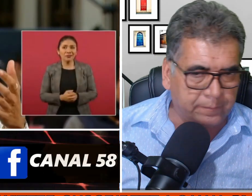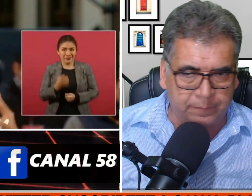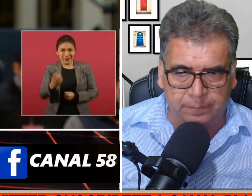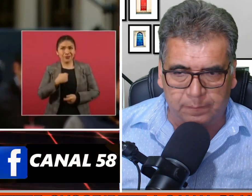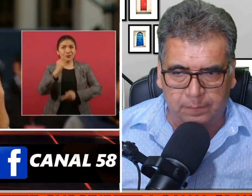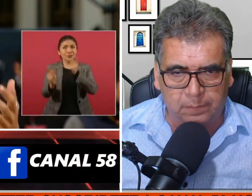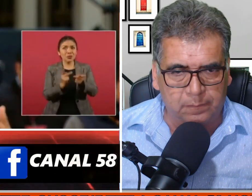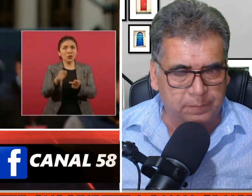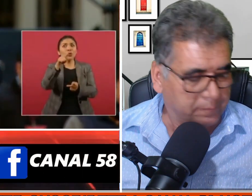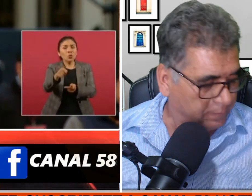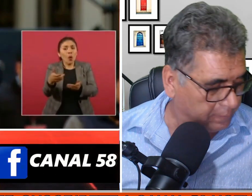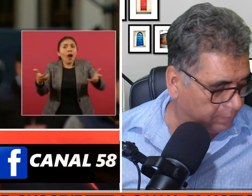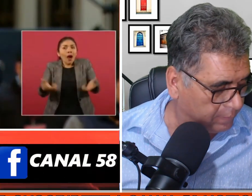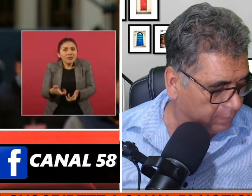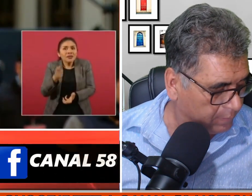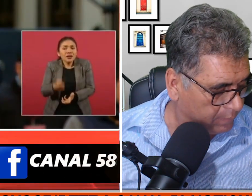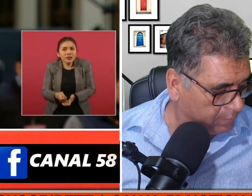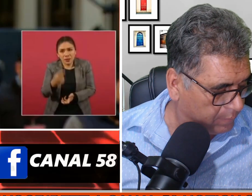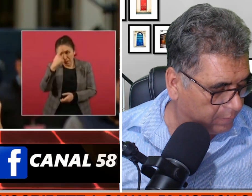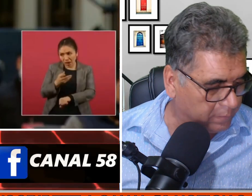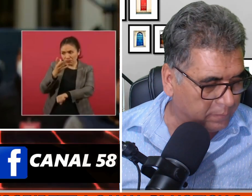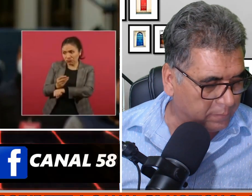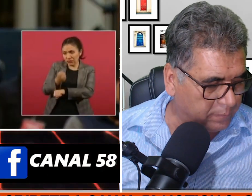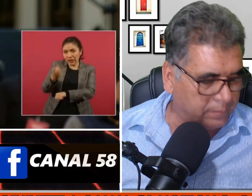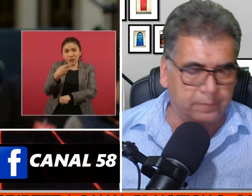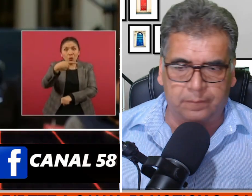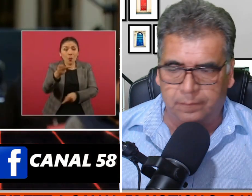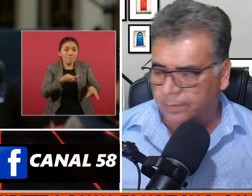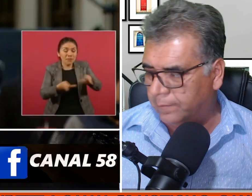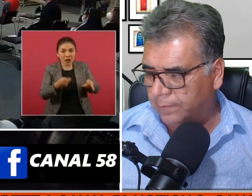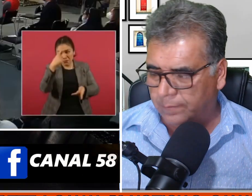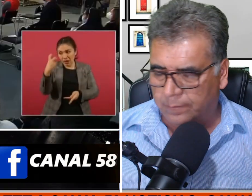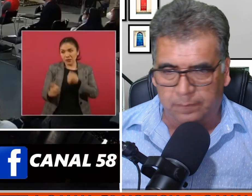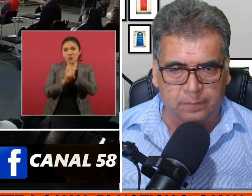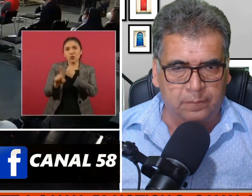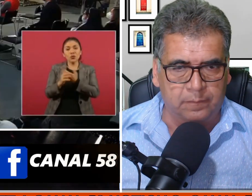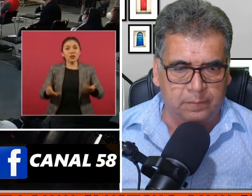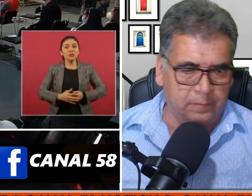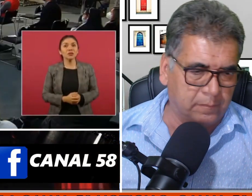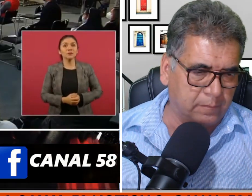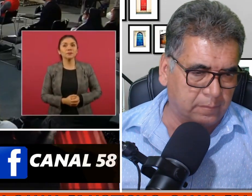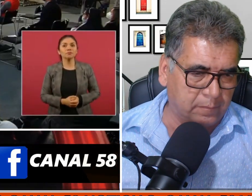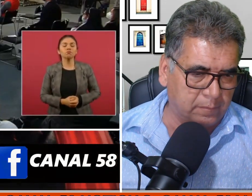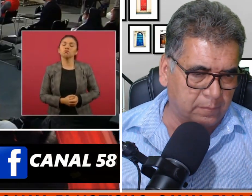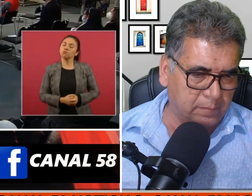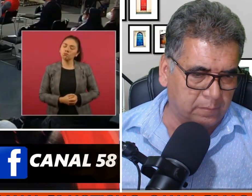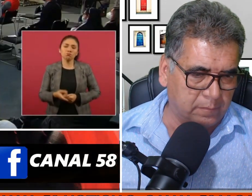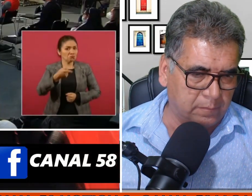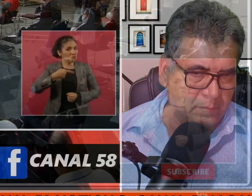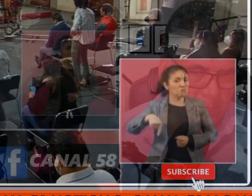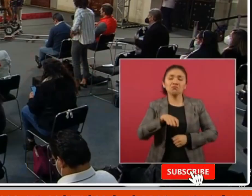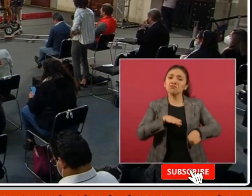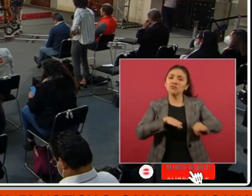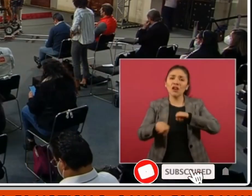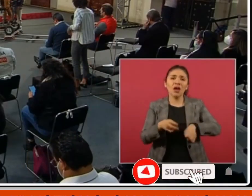Entonces, le vuelvo a preguntar ¿qué van a hacer para mejorar la estrategia de esta crisis? Estamos trabajando todos los días